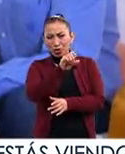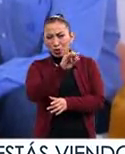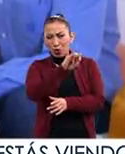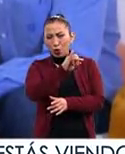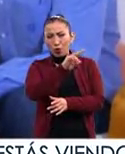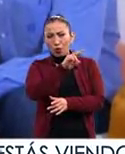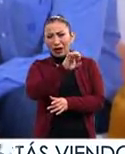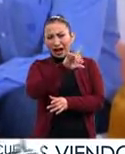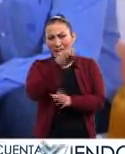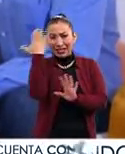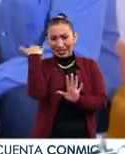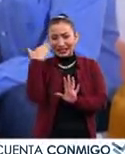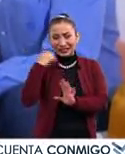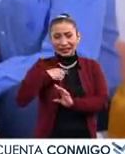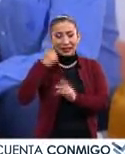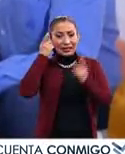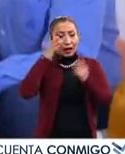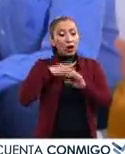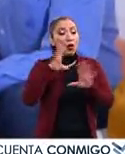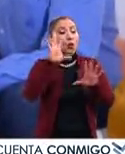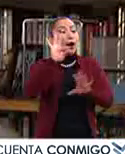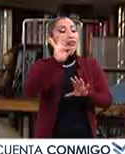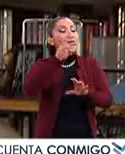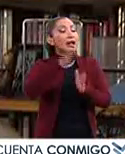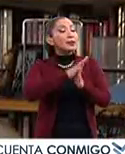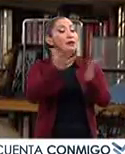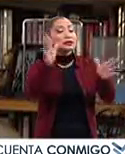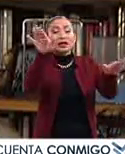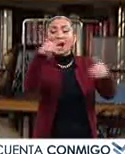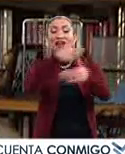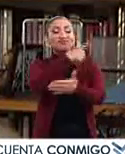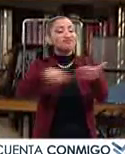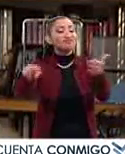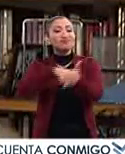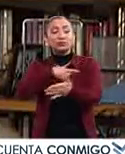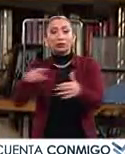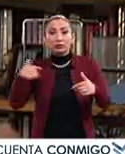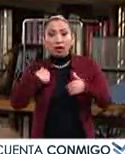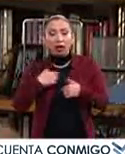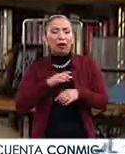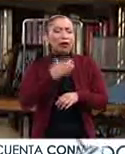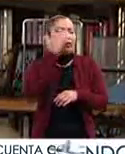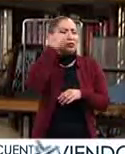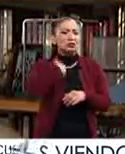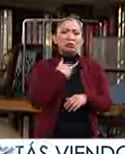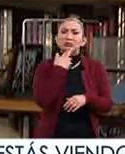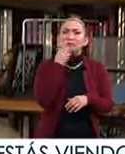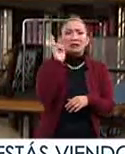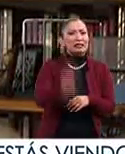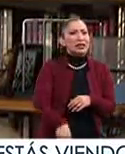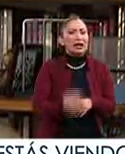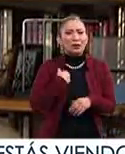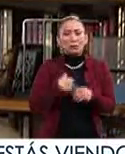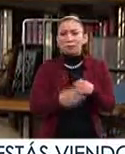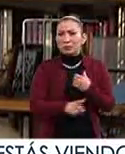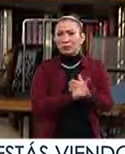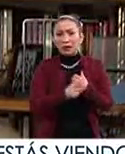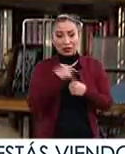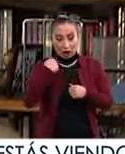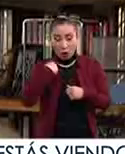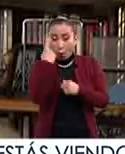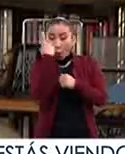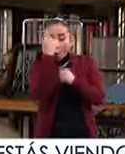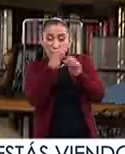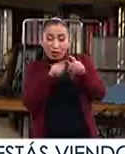la vieja administración es cerremos 40 librerías. Yo me suicido. Ya está la infraestructura. Me suicido. Si cierro